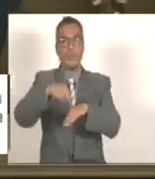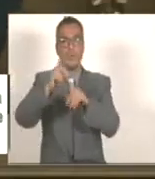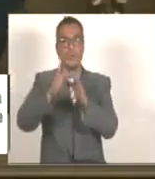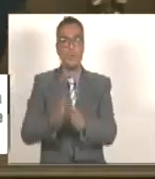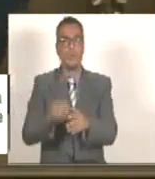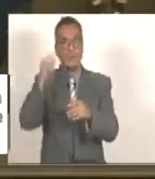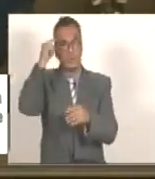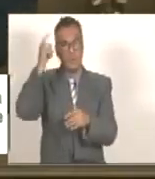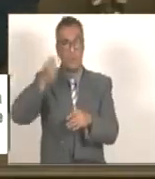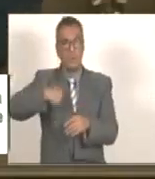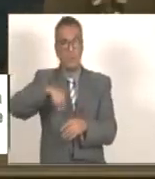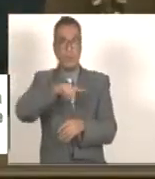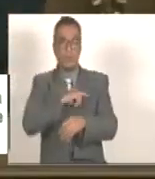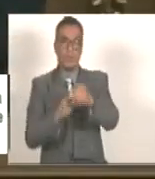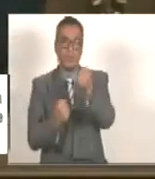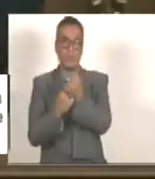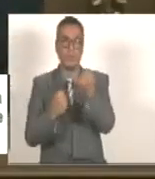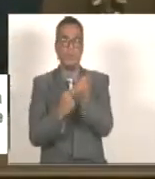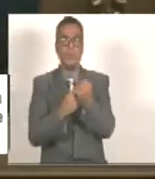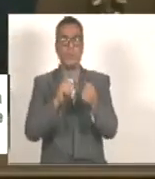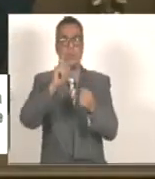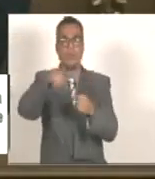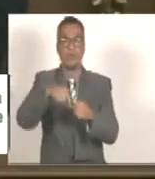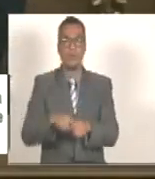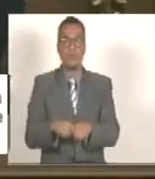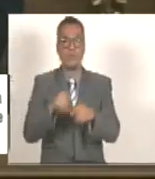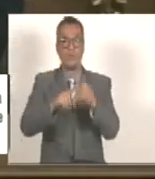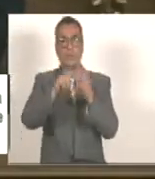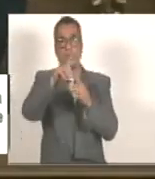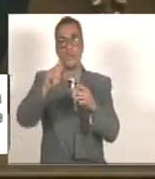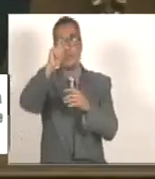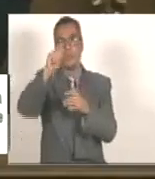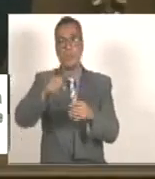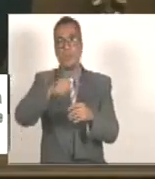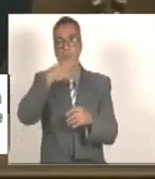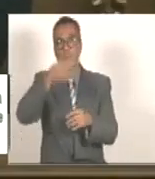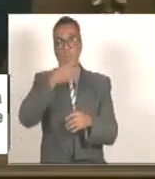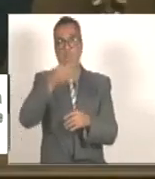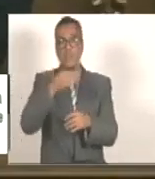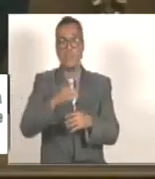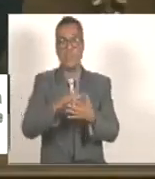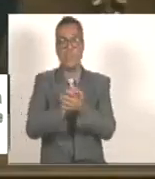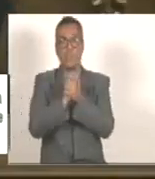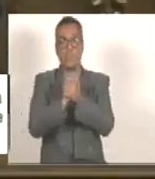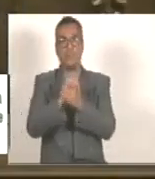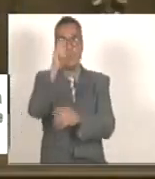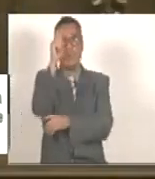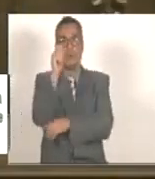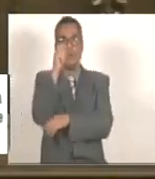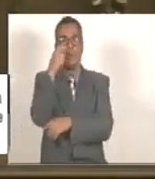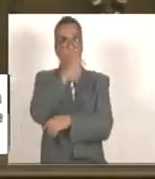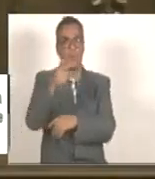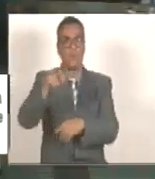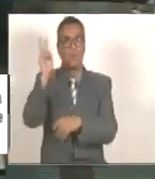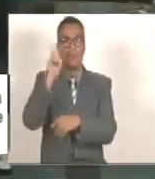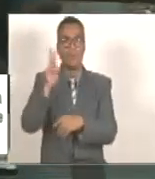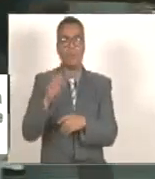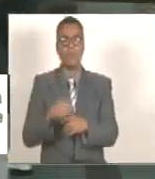eso hoy nosotros la respaldamos y la apoyamos al 100%. Buenas tardes, colega parlamentario, pueblo de Venezuela.